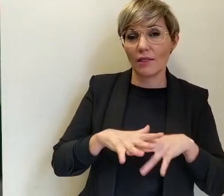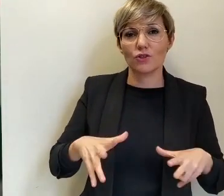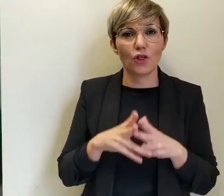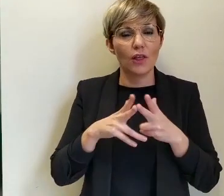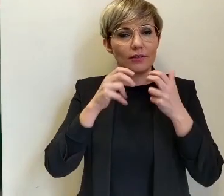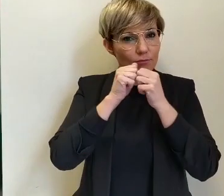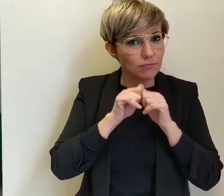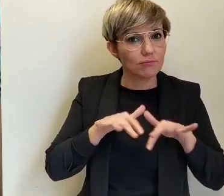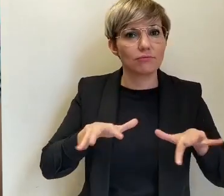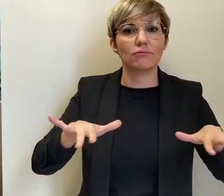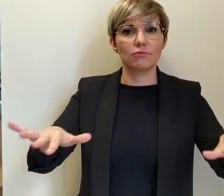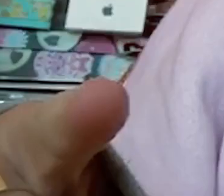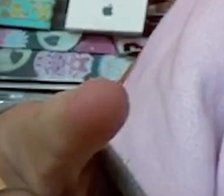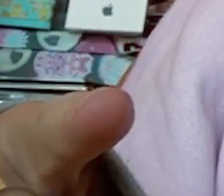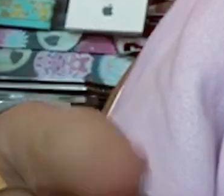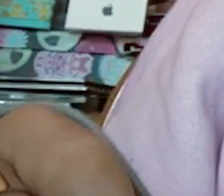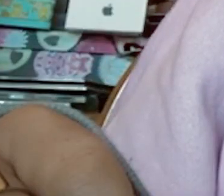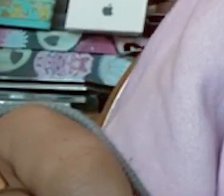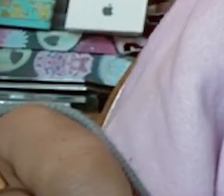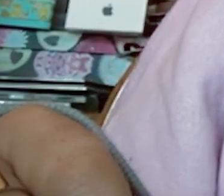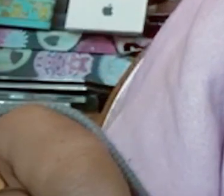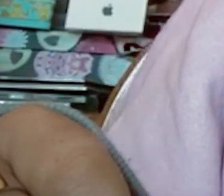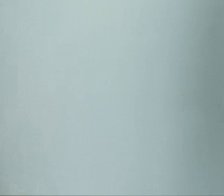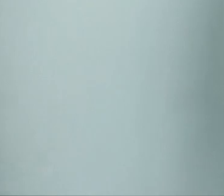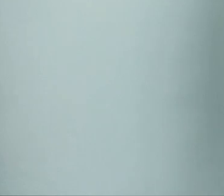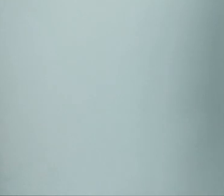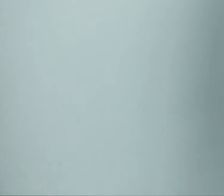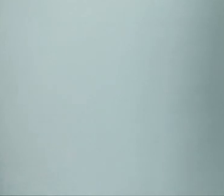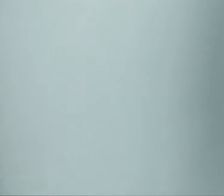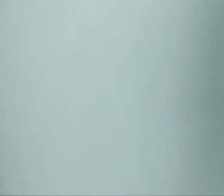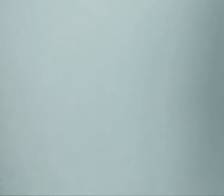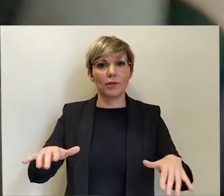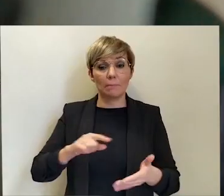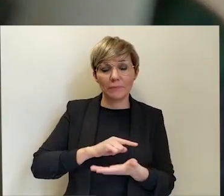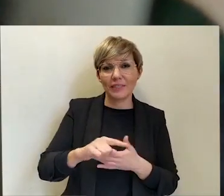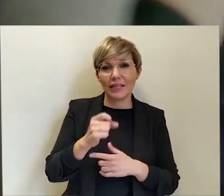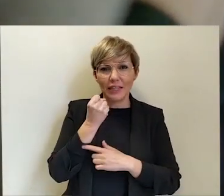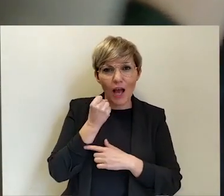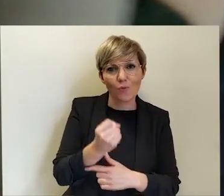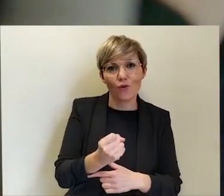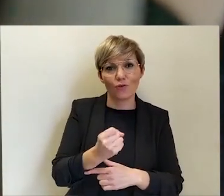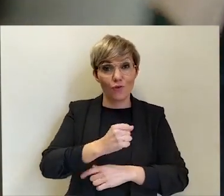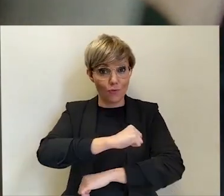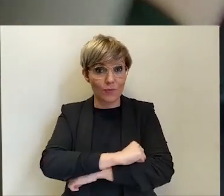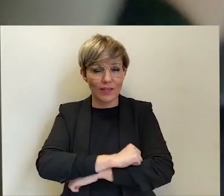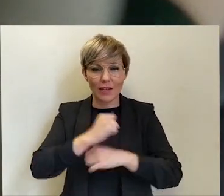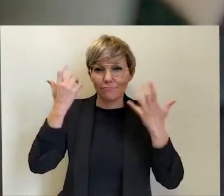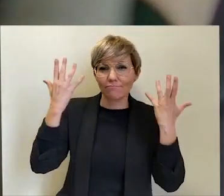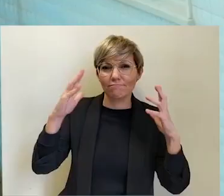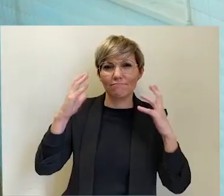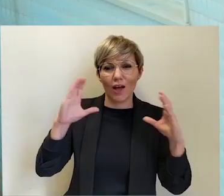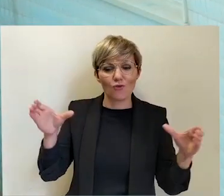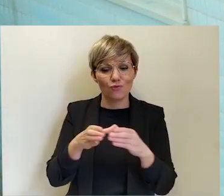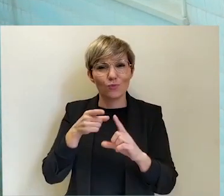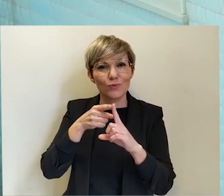medios de comunicación. Si la oyes, llama. Si la oyes, llama. Muchos son los mensajes de apoyo y los